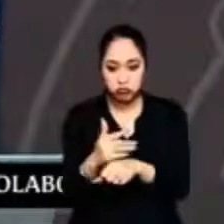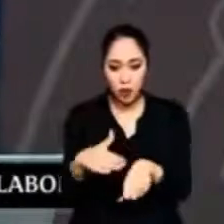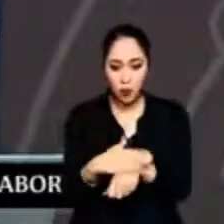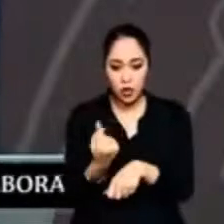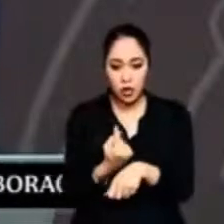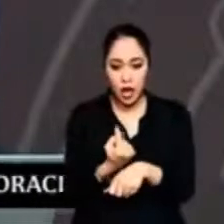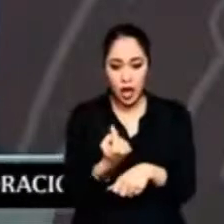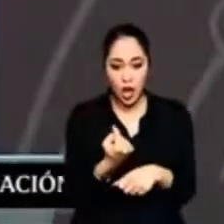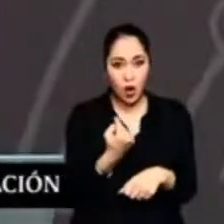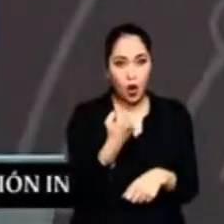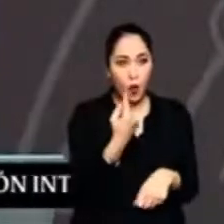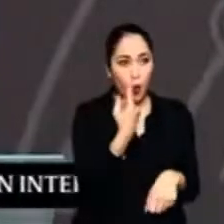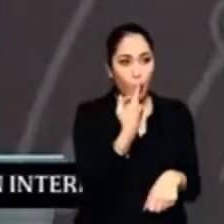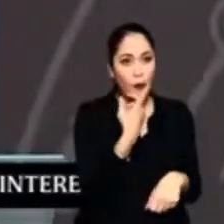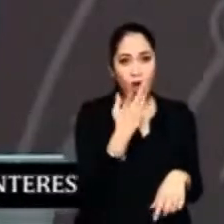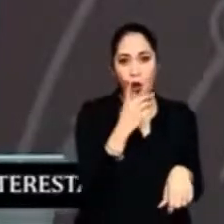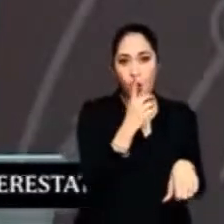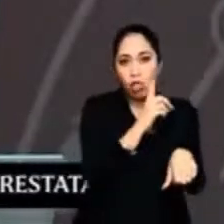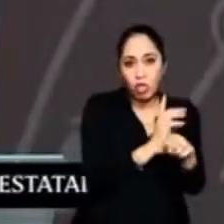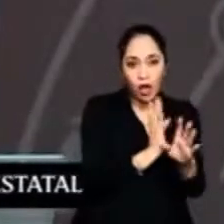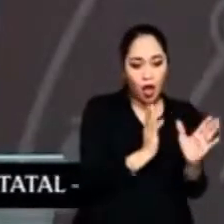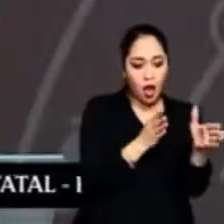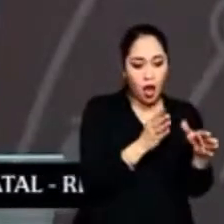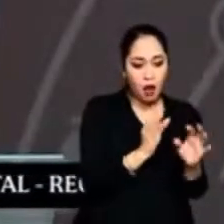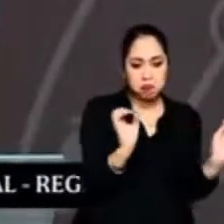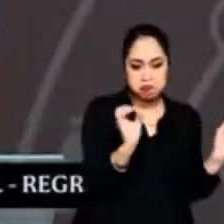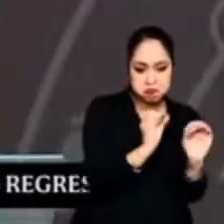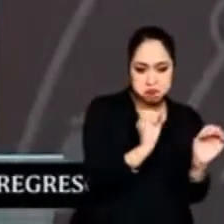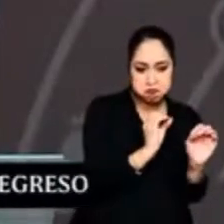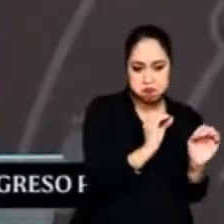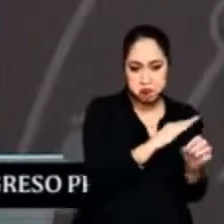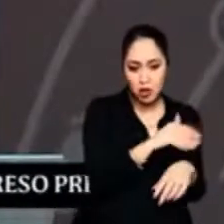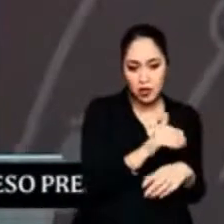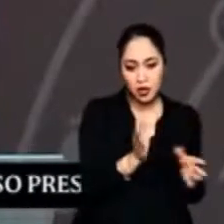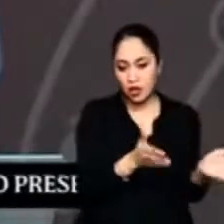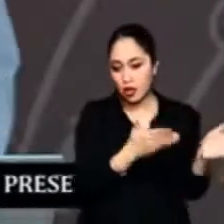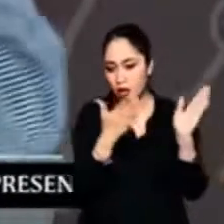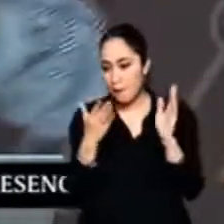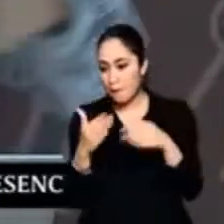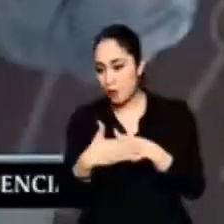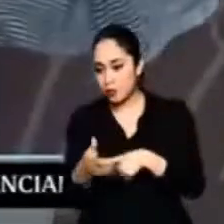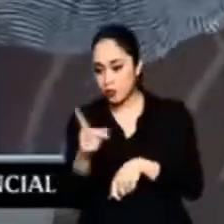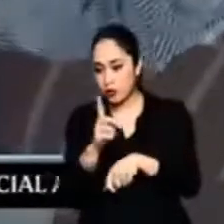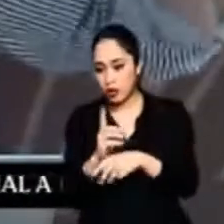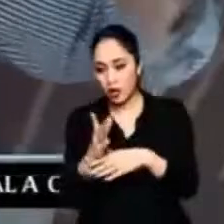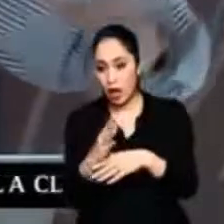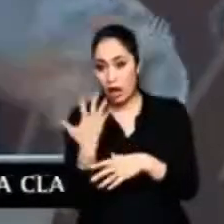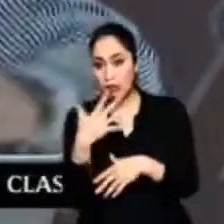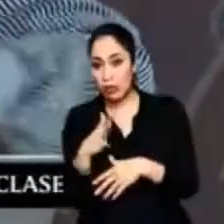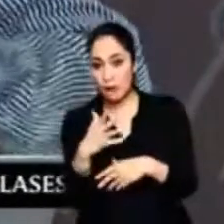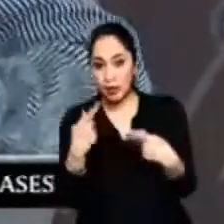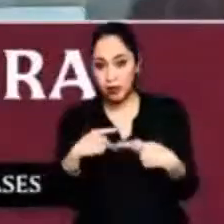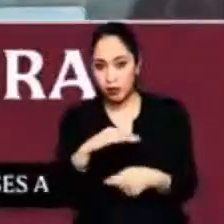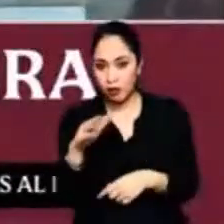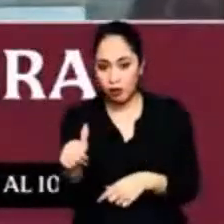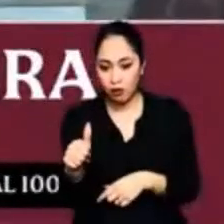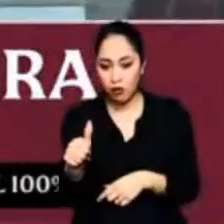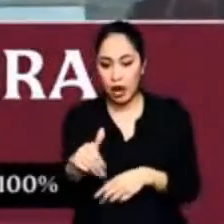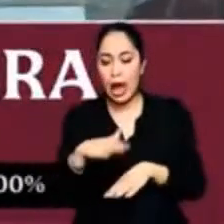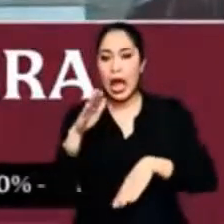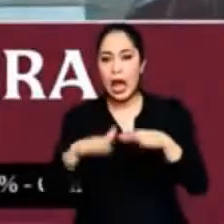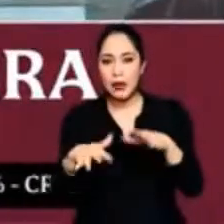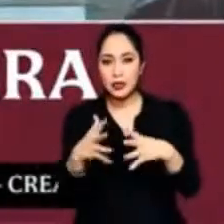0, pero hay otro día que te dicen que hay 10. Es decir, por decir algo, es que los acumulan el